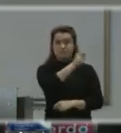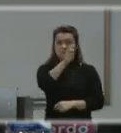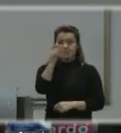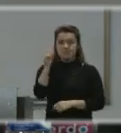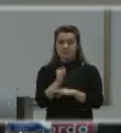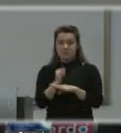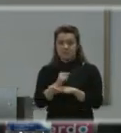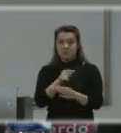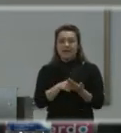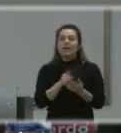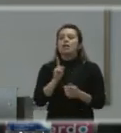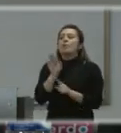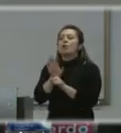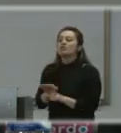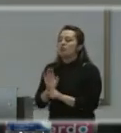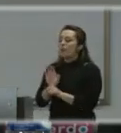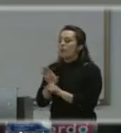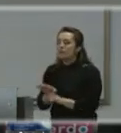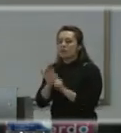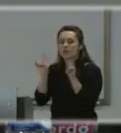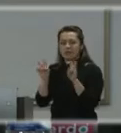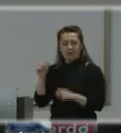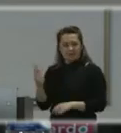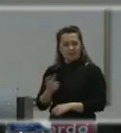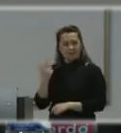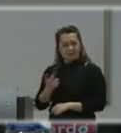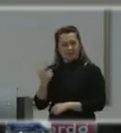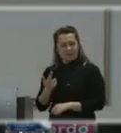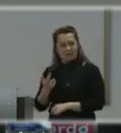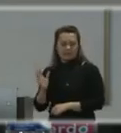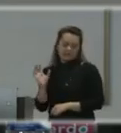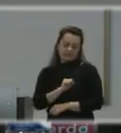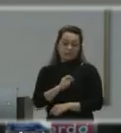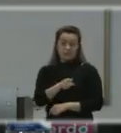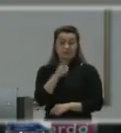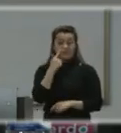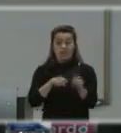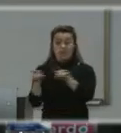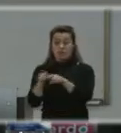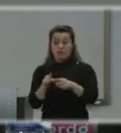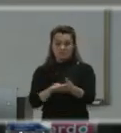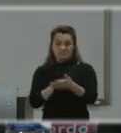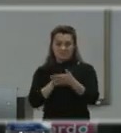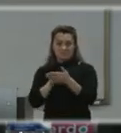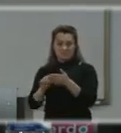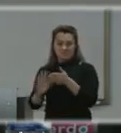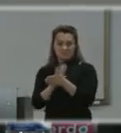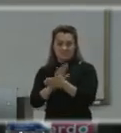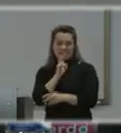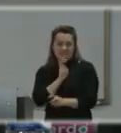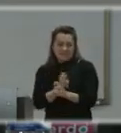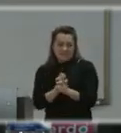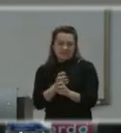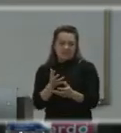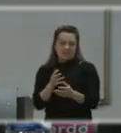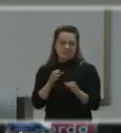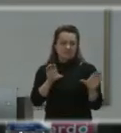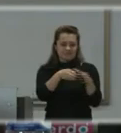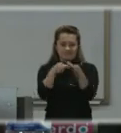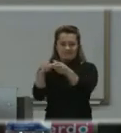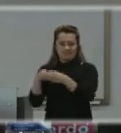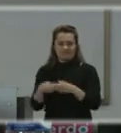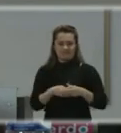instituciones. Por otro lado, algunas de las dificultades que reportaron las organizaciones asociativas